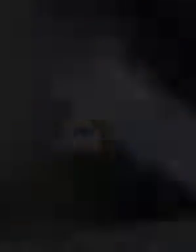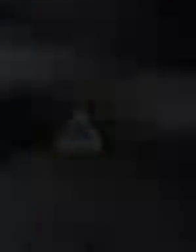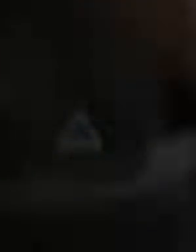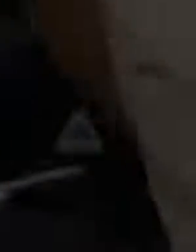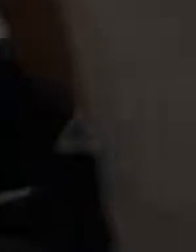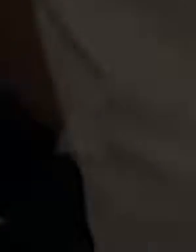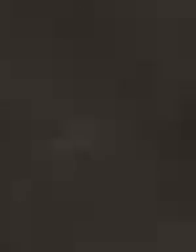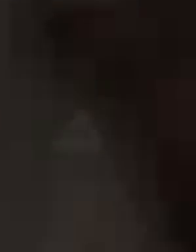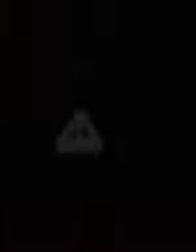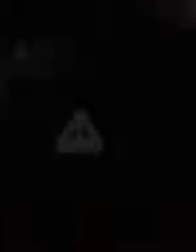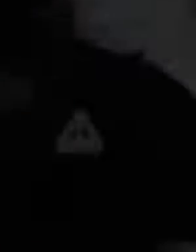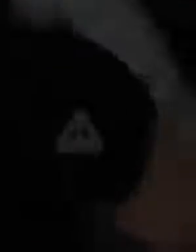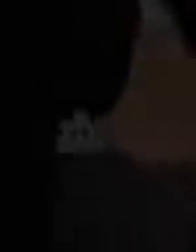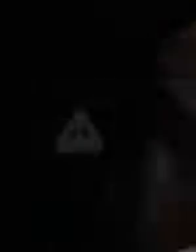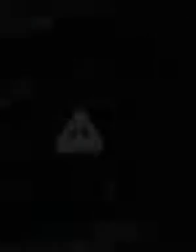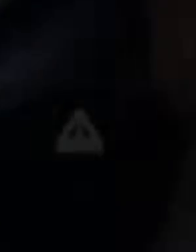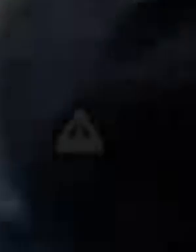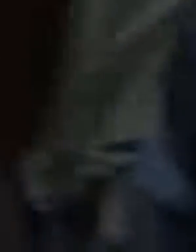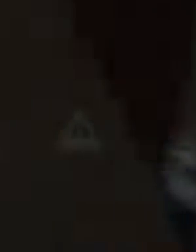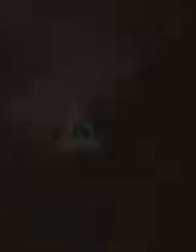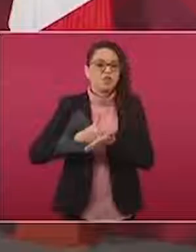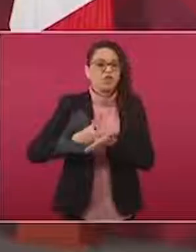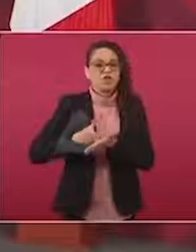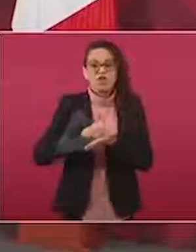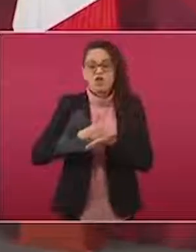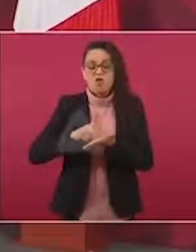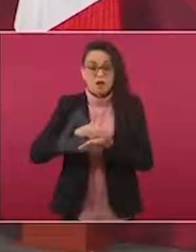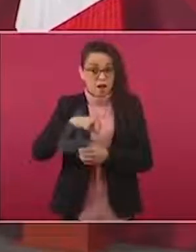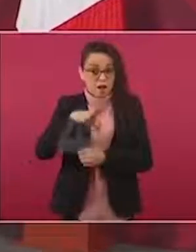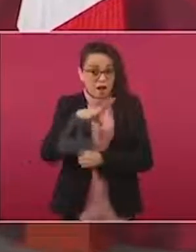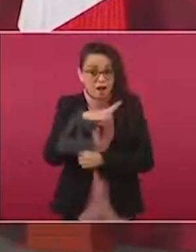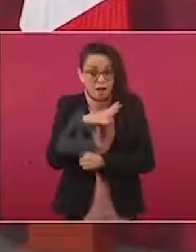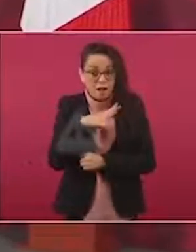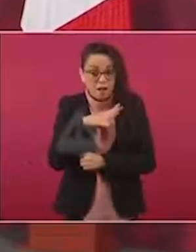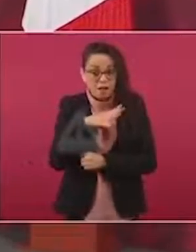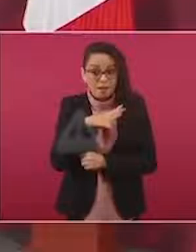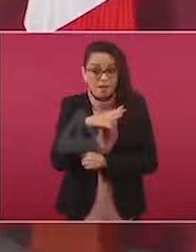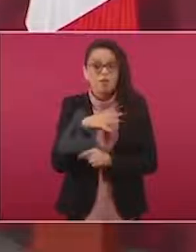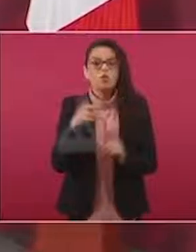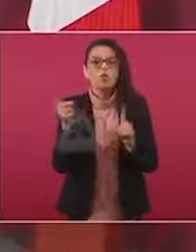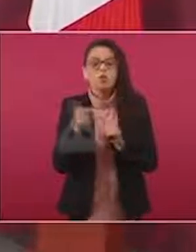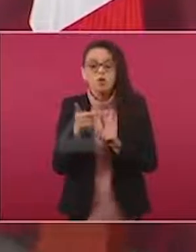en el agua, pero reiteró que no son drogas. El agua,